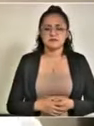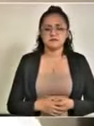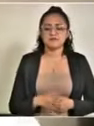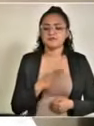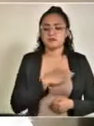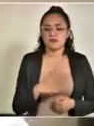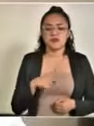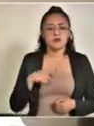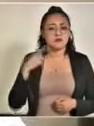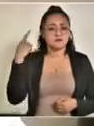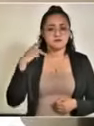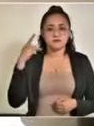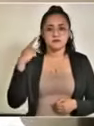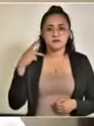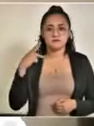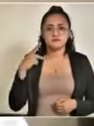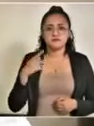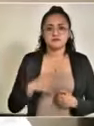Bueno, en Puebla tenemos